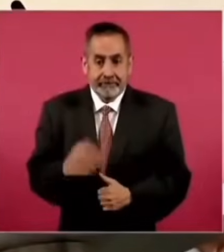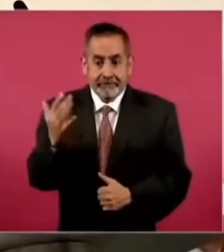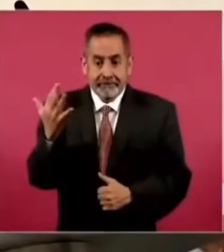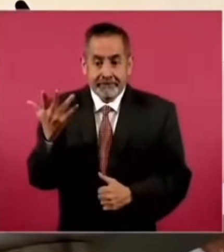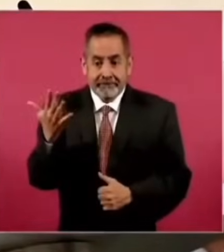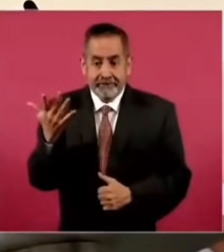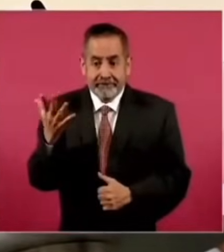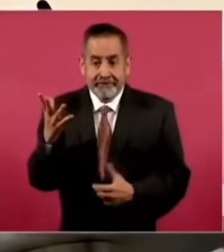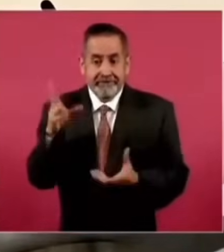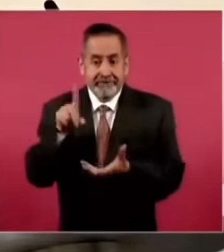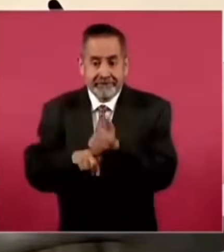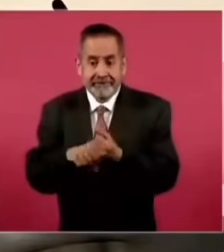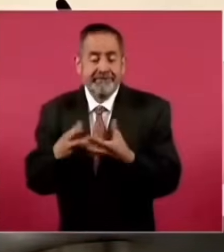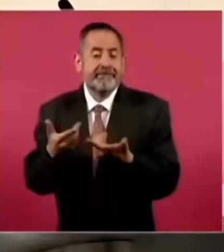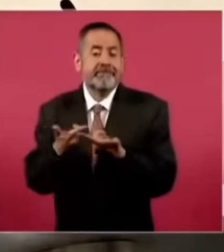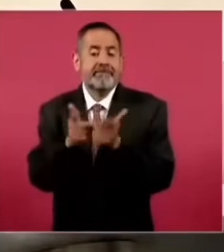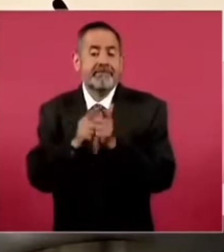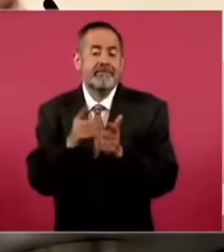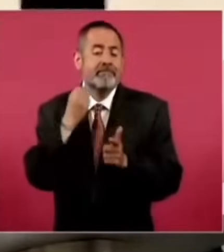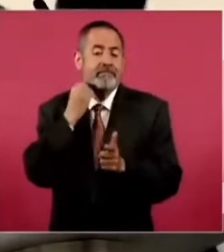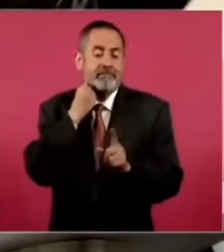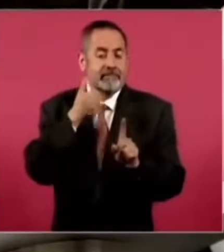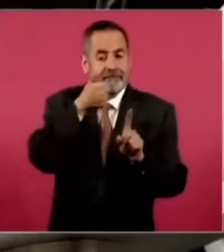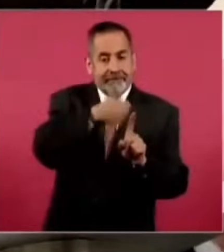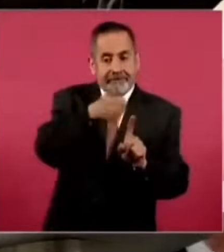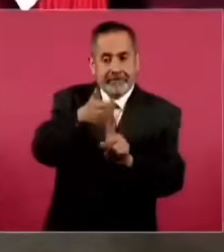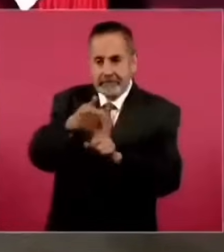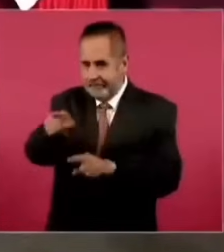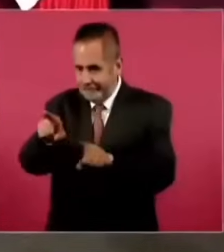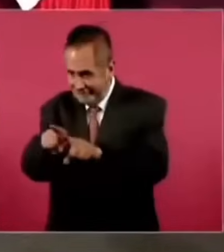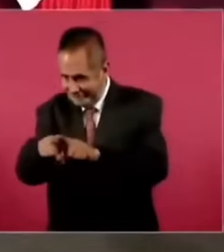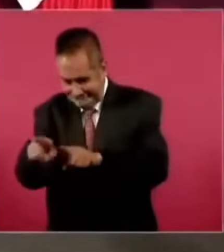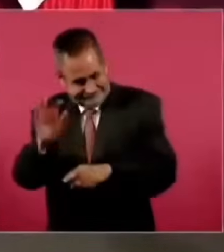50 abogados. Ah, tú también.